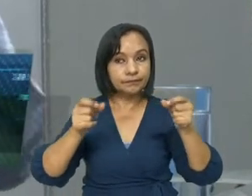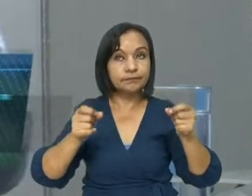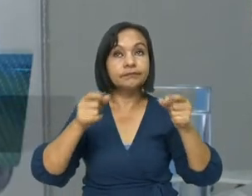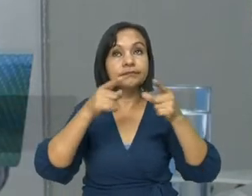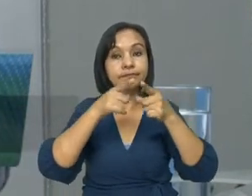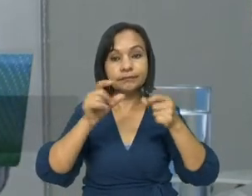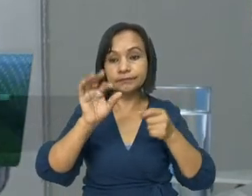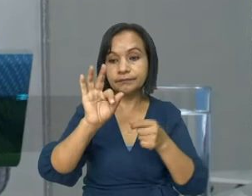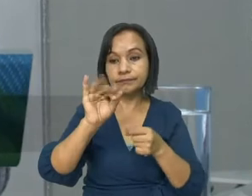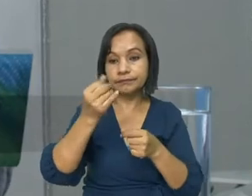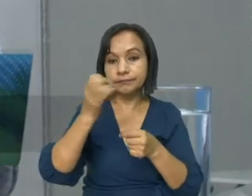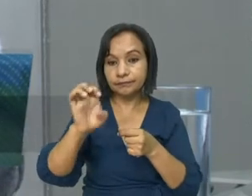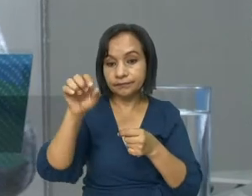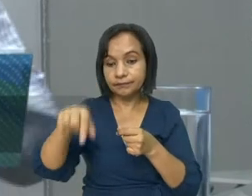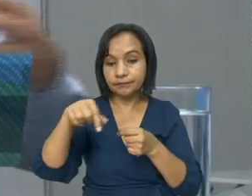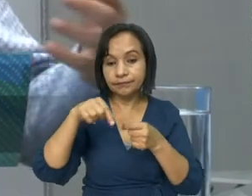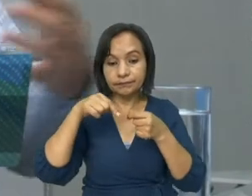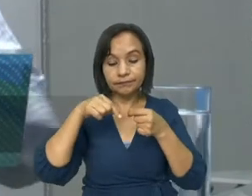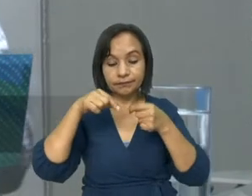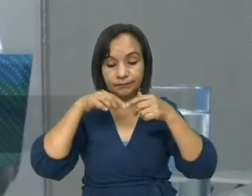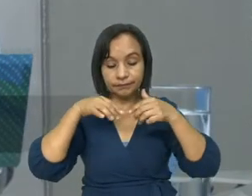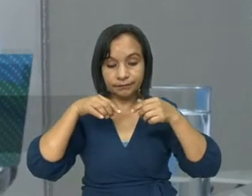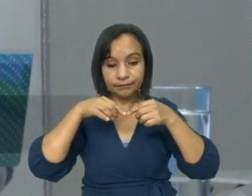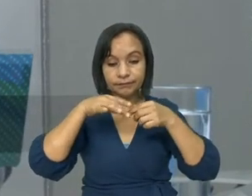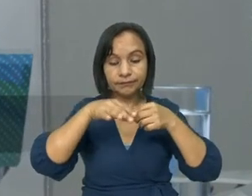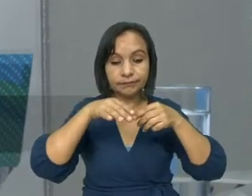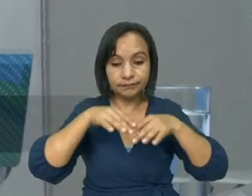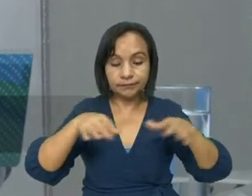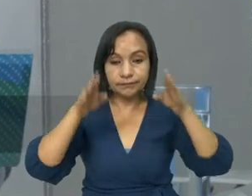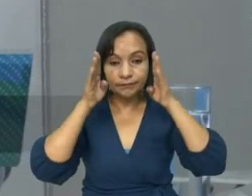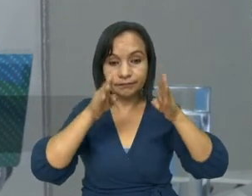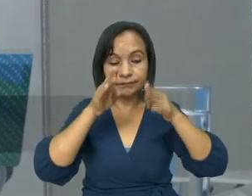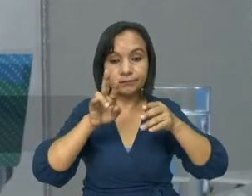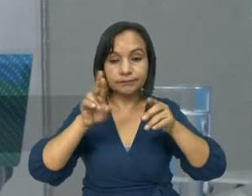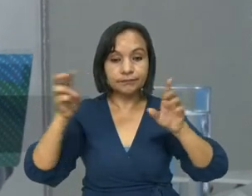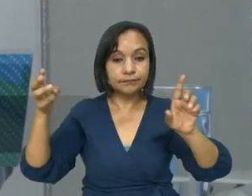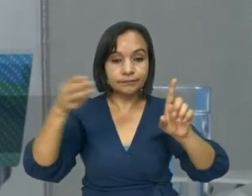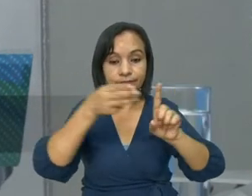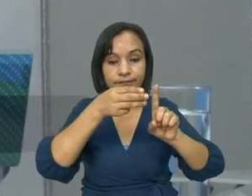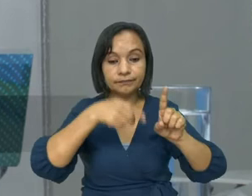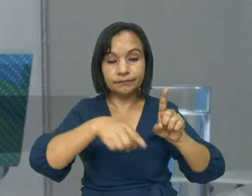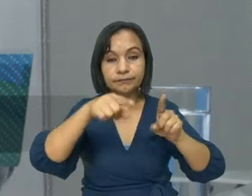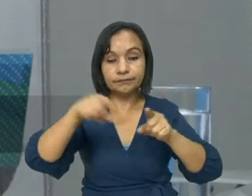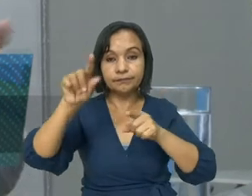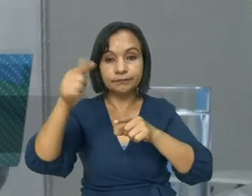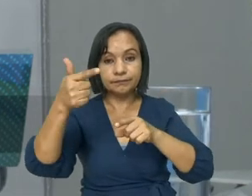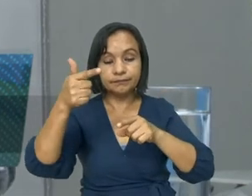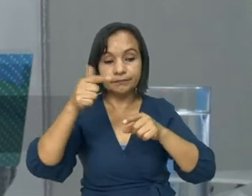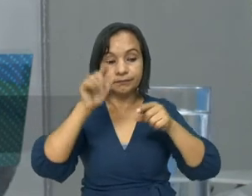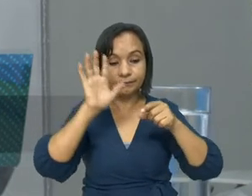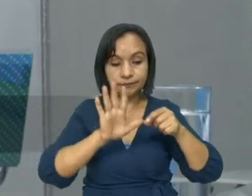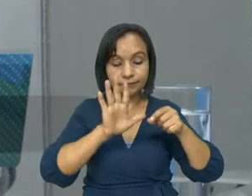el FISE, ¿verdad? Nosotros tenemos también un tendido regional, tenemos 7 regiones, 5 aquí